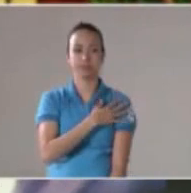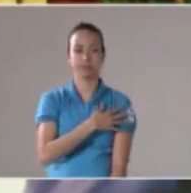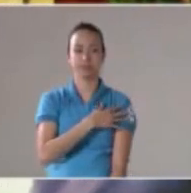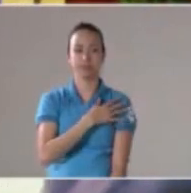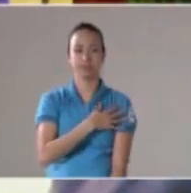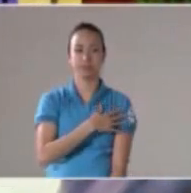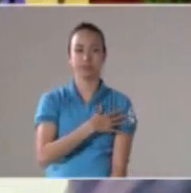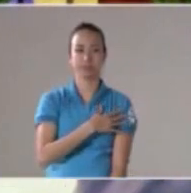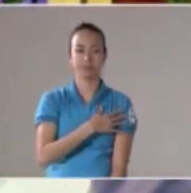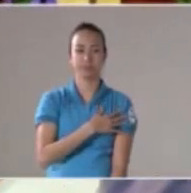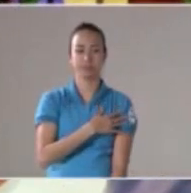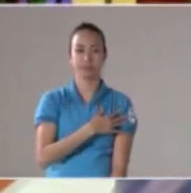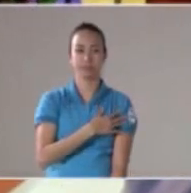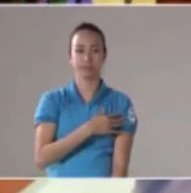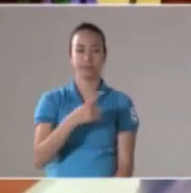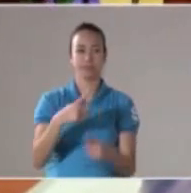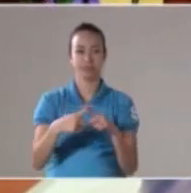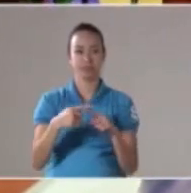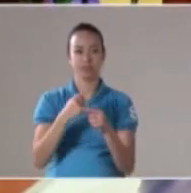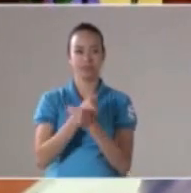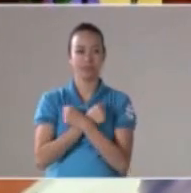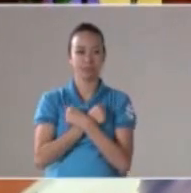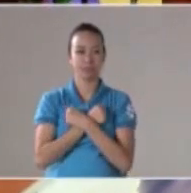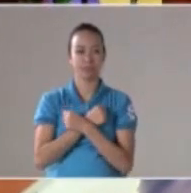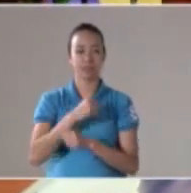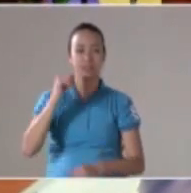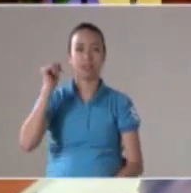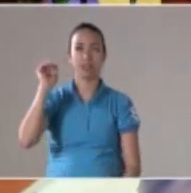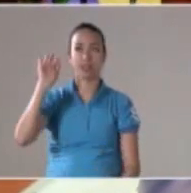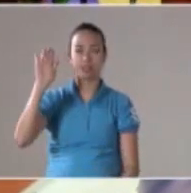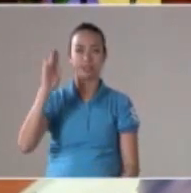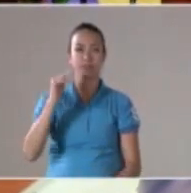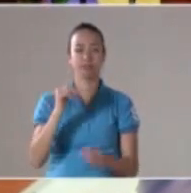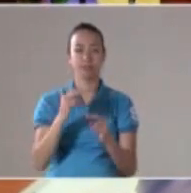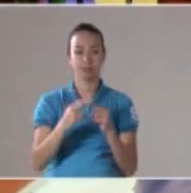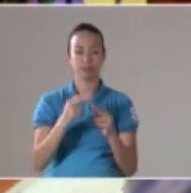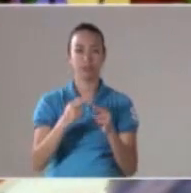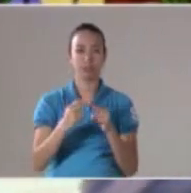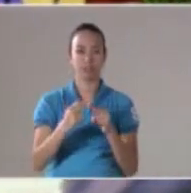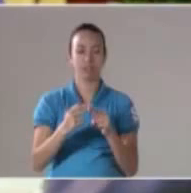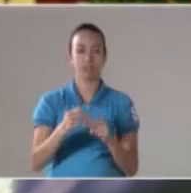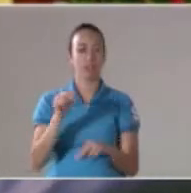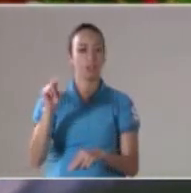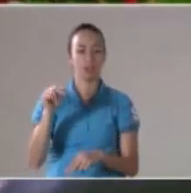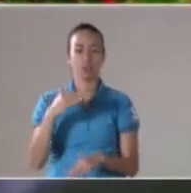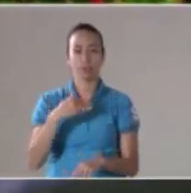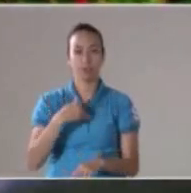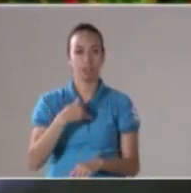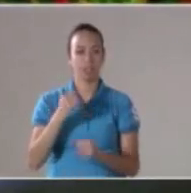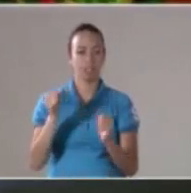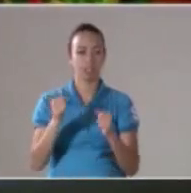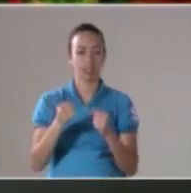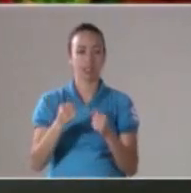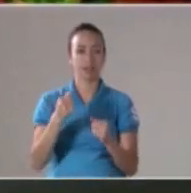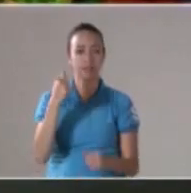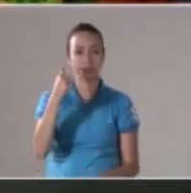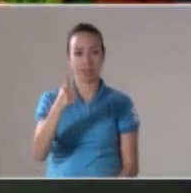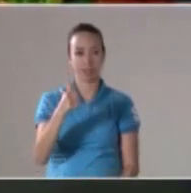nombre me hace bien. Es decir, no me hace bien porque yo sea buena